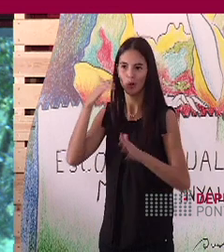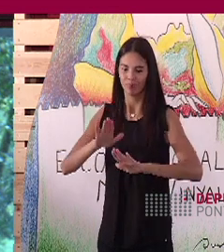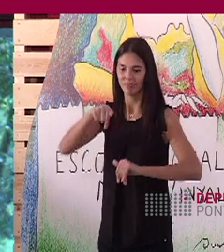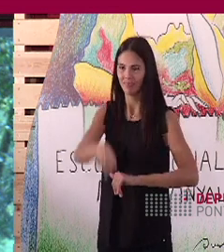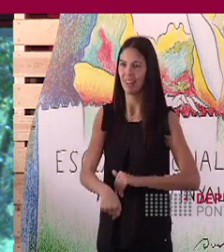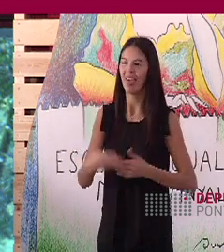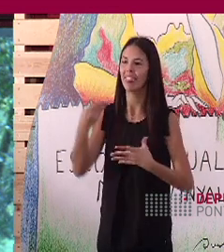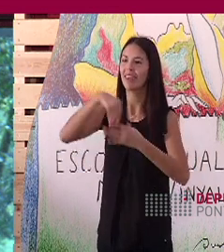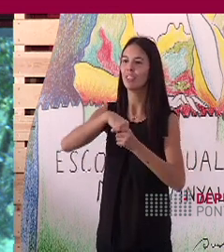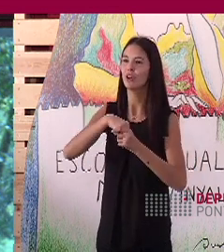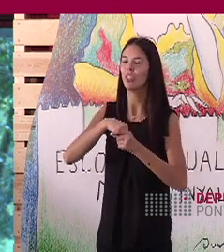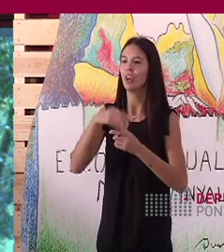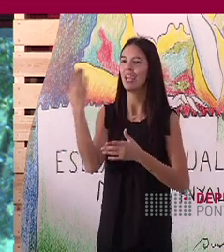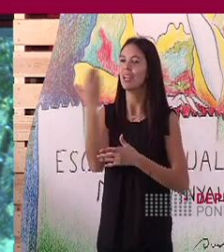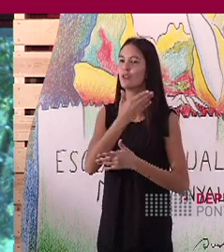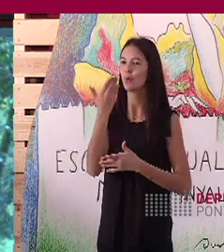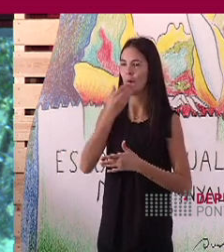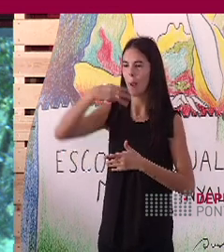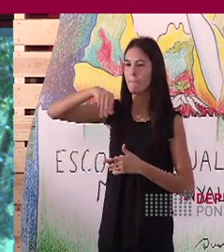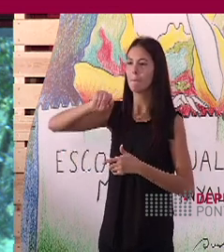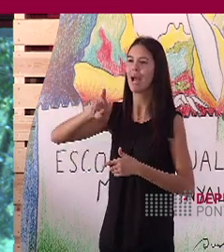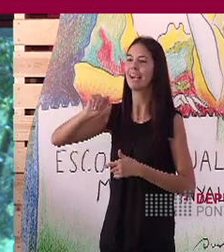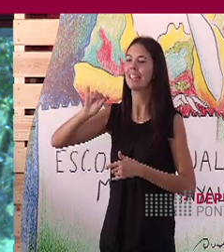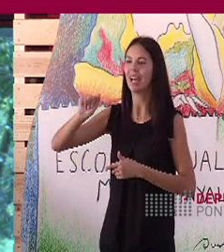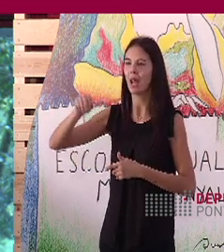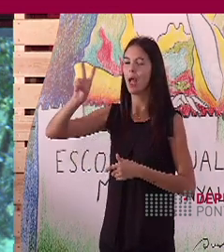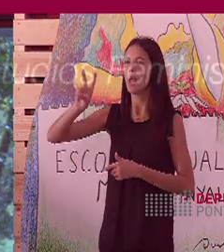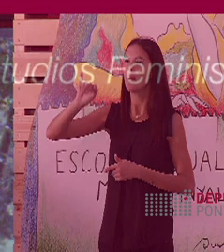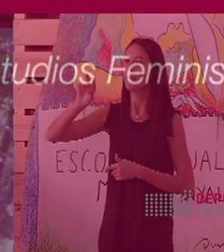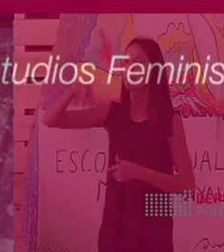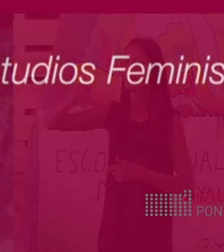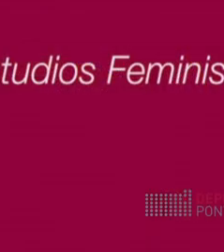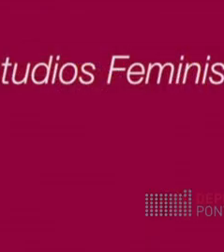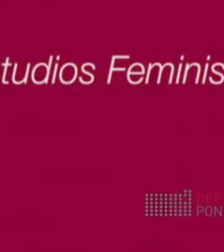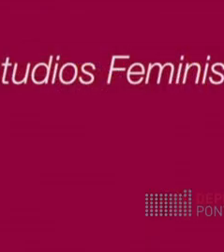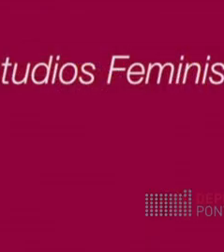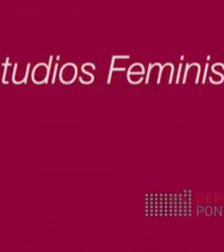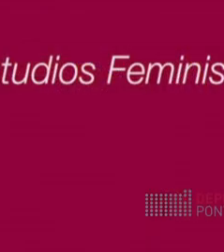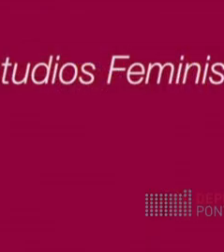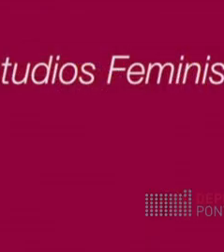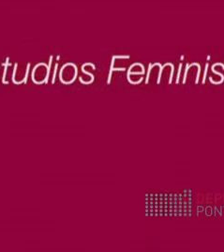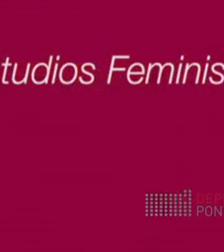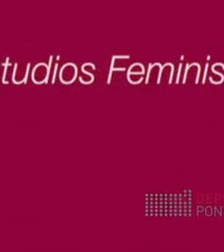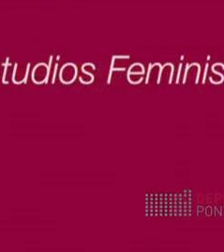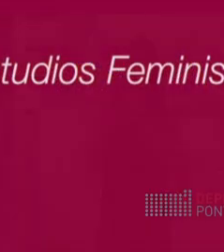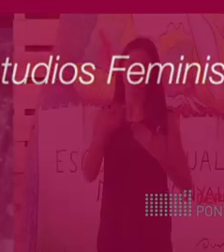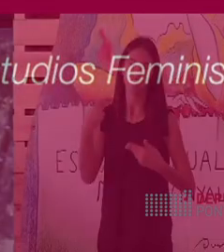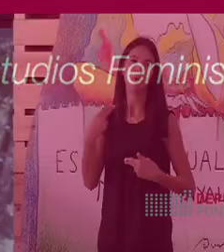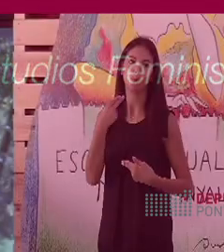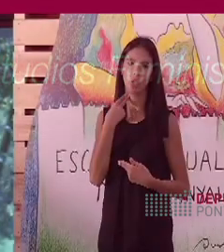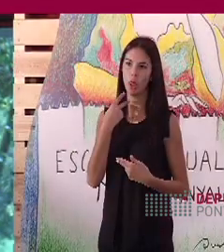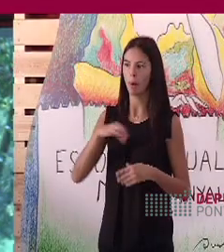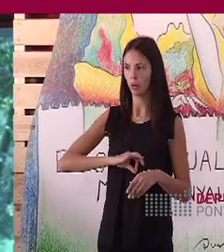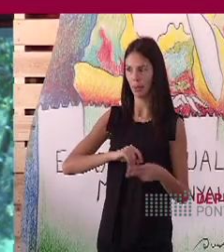en la Escola María Viñals. Quiero agradecer a la Diputación de Pontevedra, a